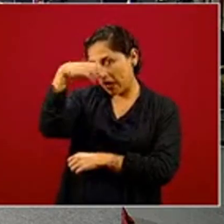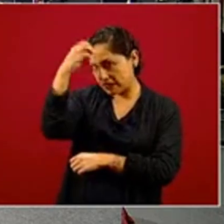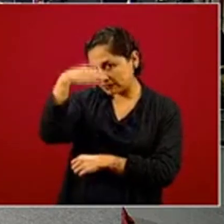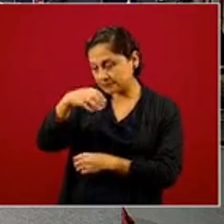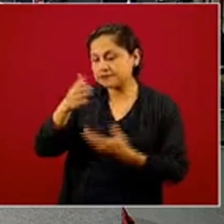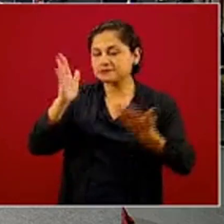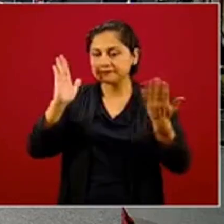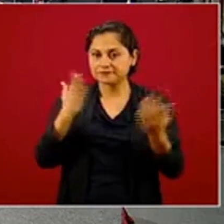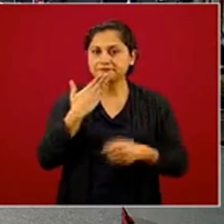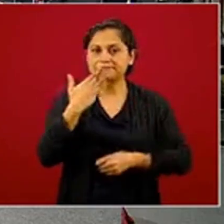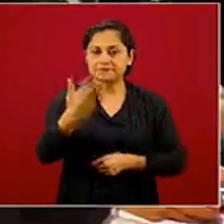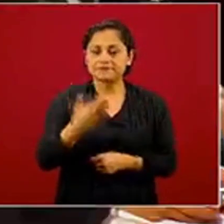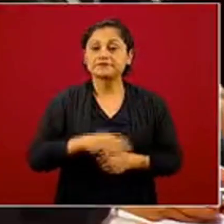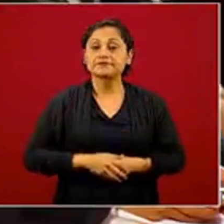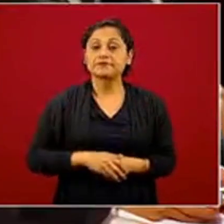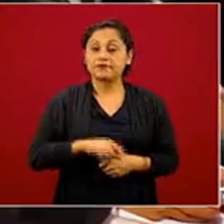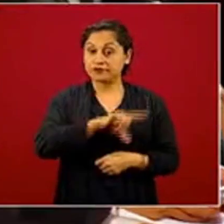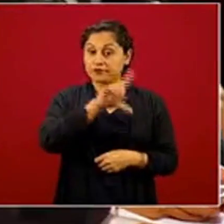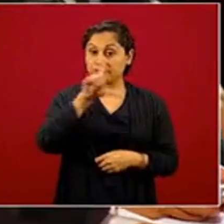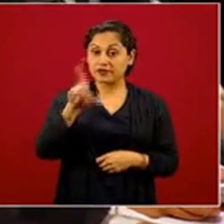esto, por favor,